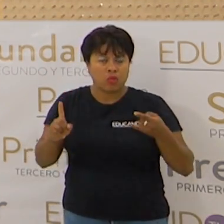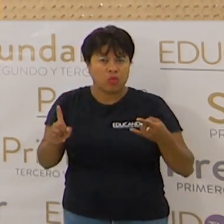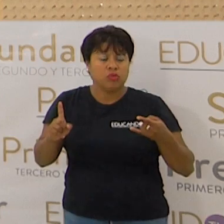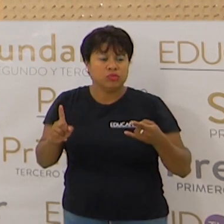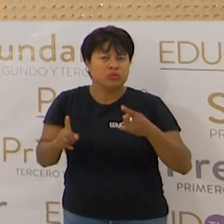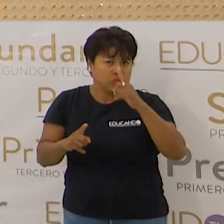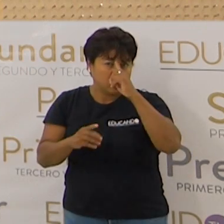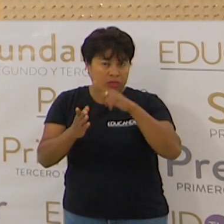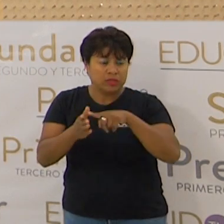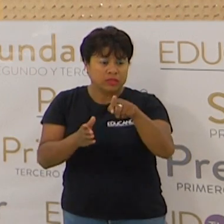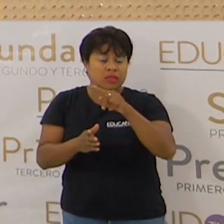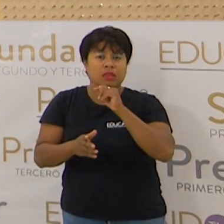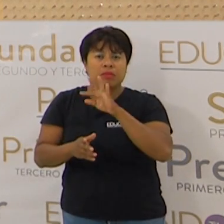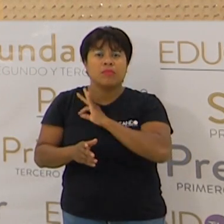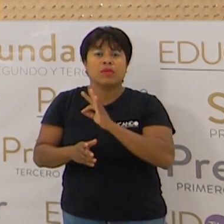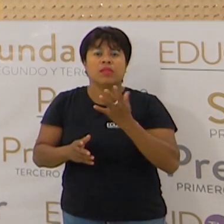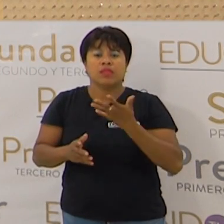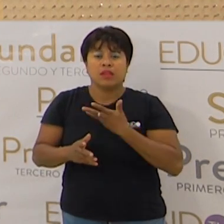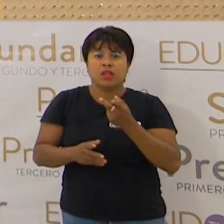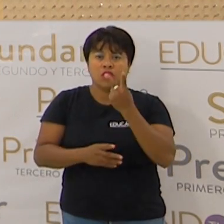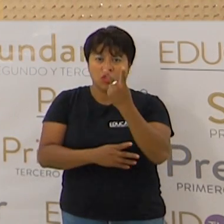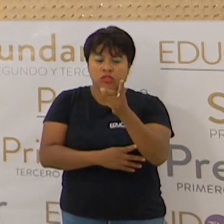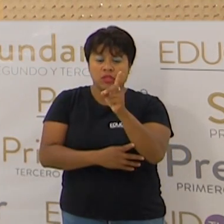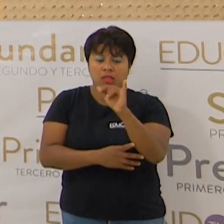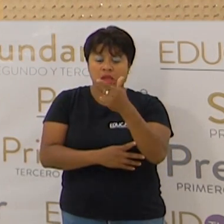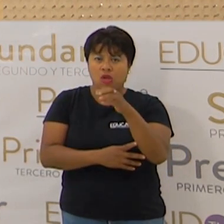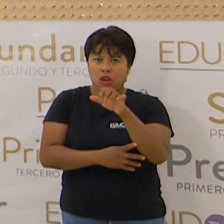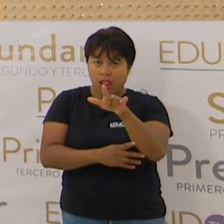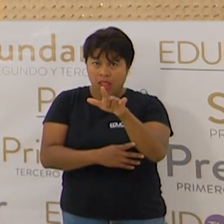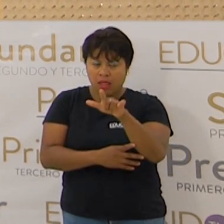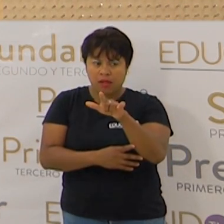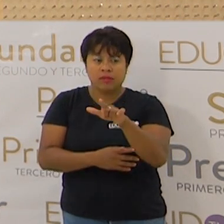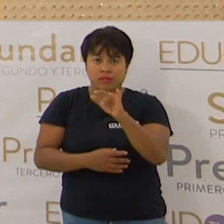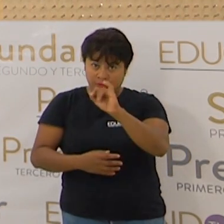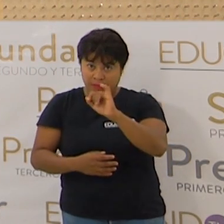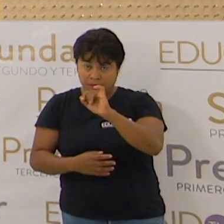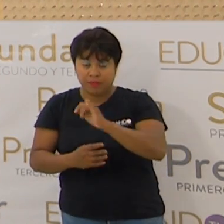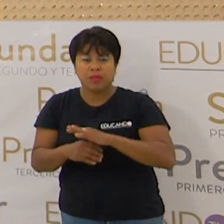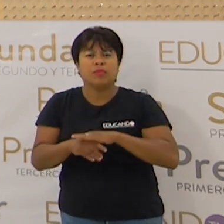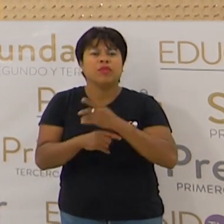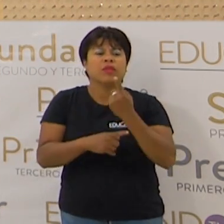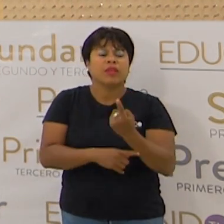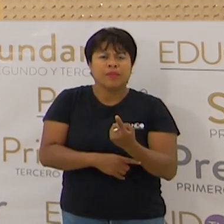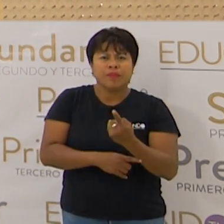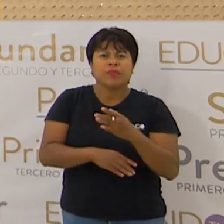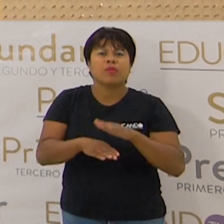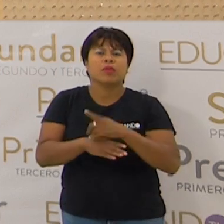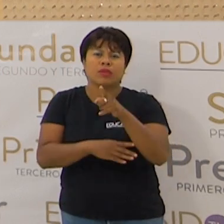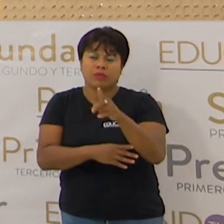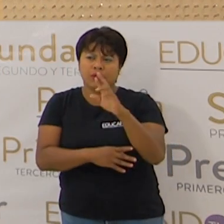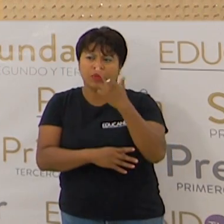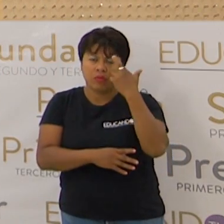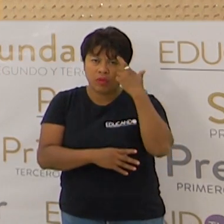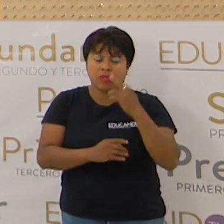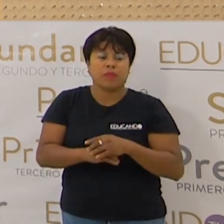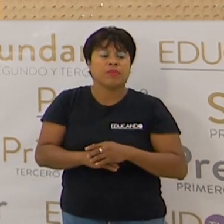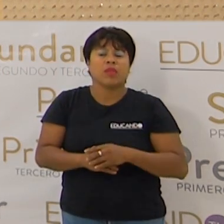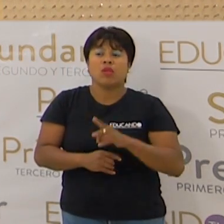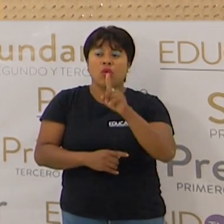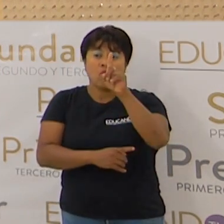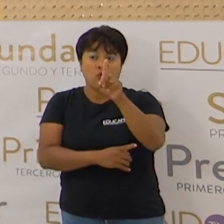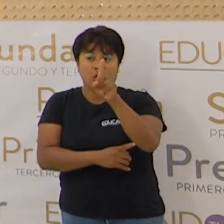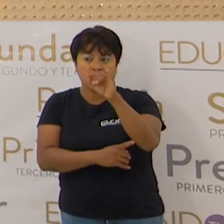rectángulos? ¿Crees que también tengan 2 diagonales? ¿Verdad que sí? ¿Por qué? Porque recuerda,